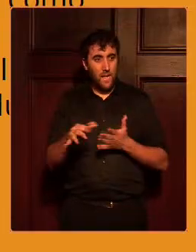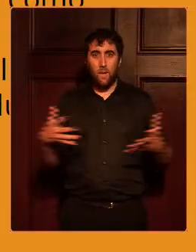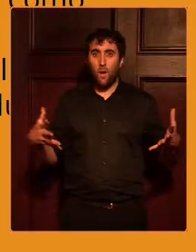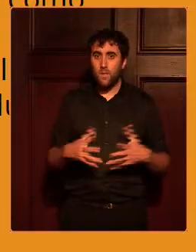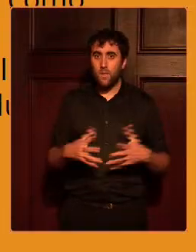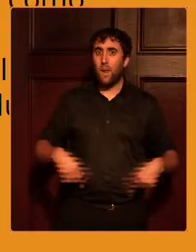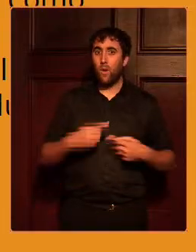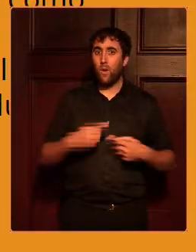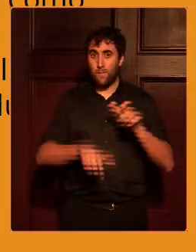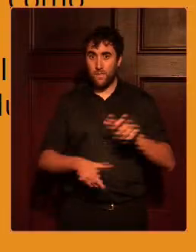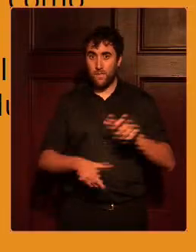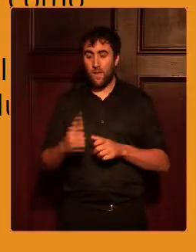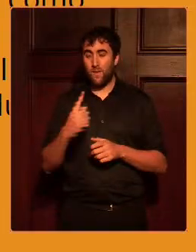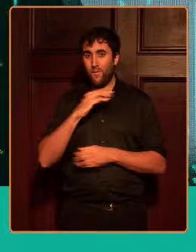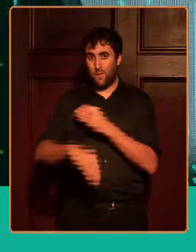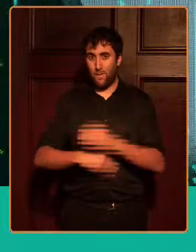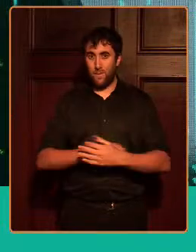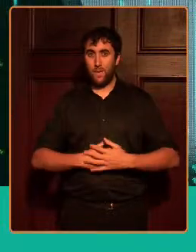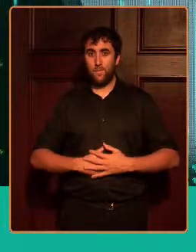familias.